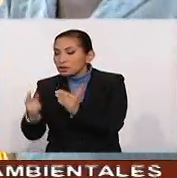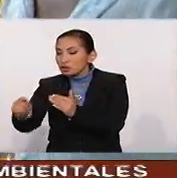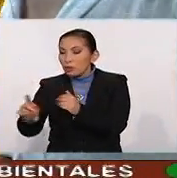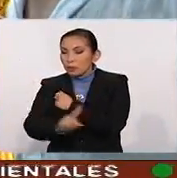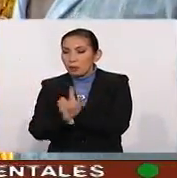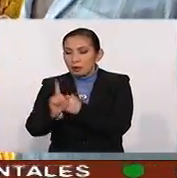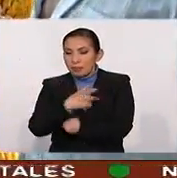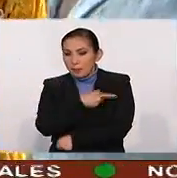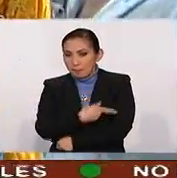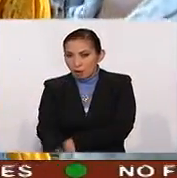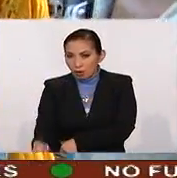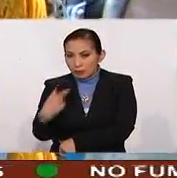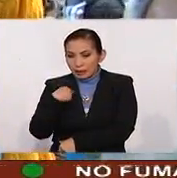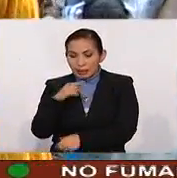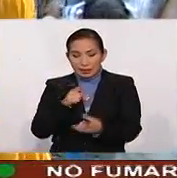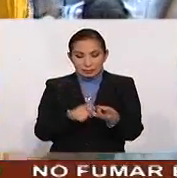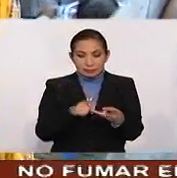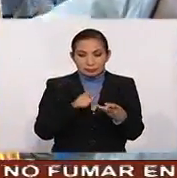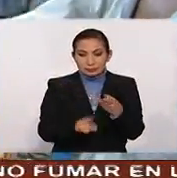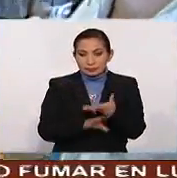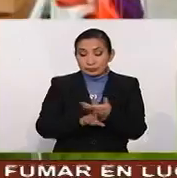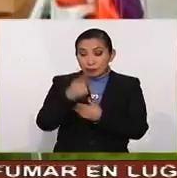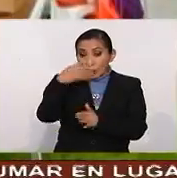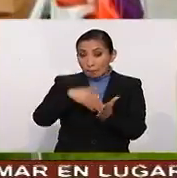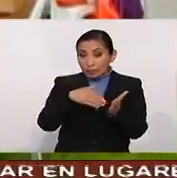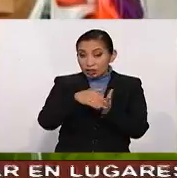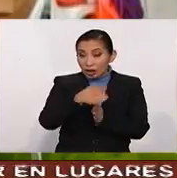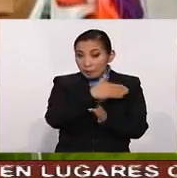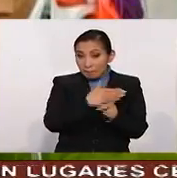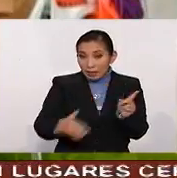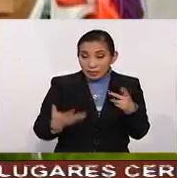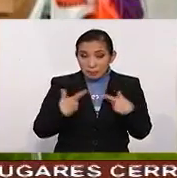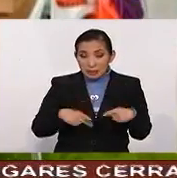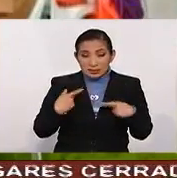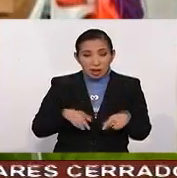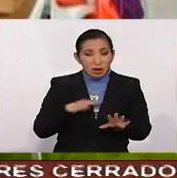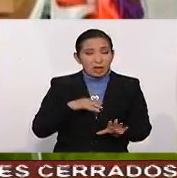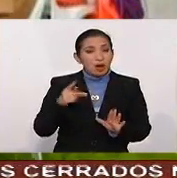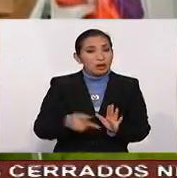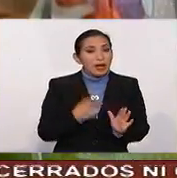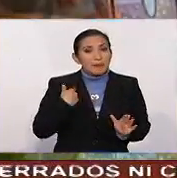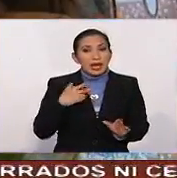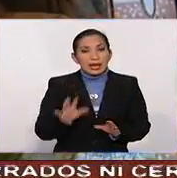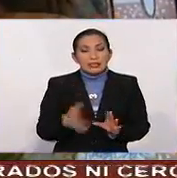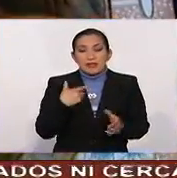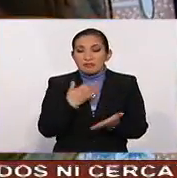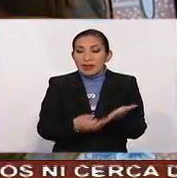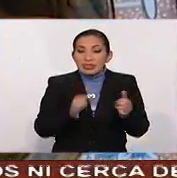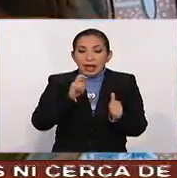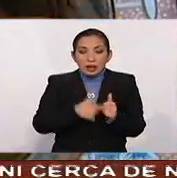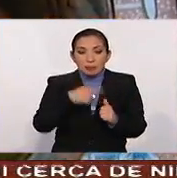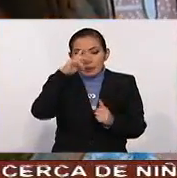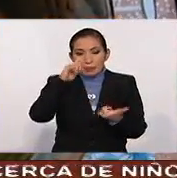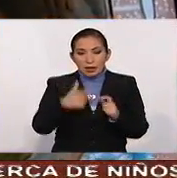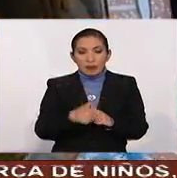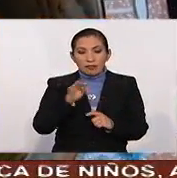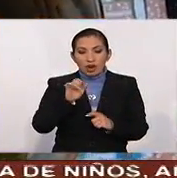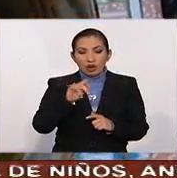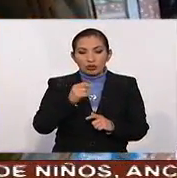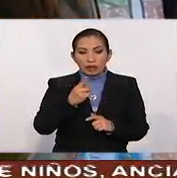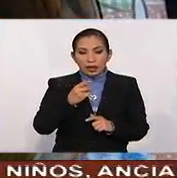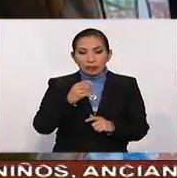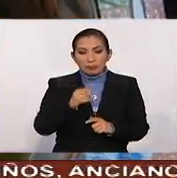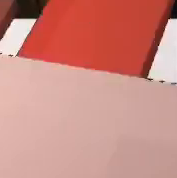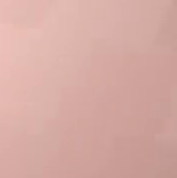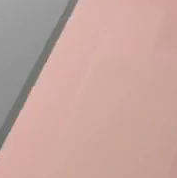índices de pobreza. Y tercero, evitar que 1,5 millones de personas caigan en algún tipo de carencia. Para México al Día, Flor